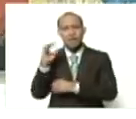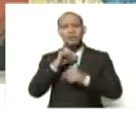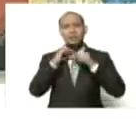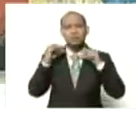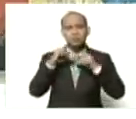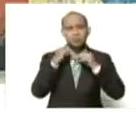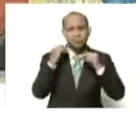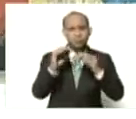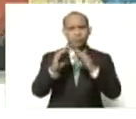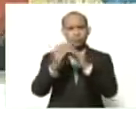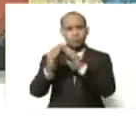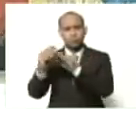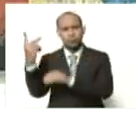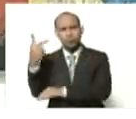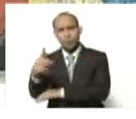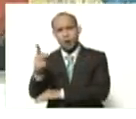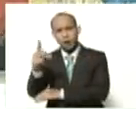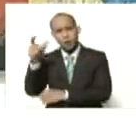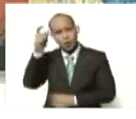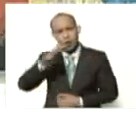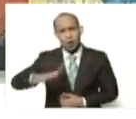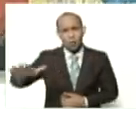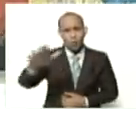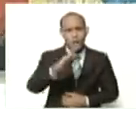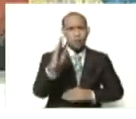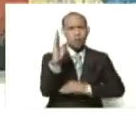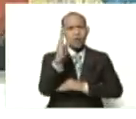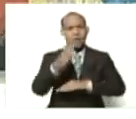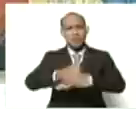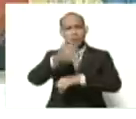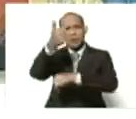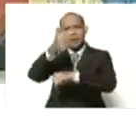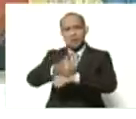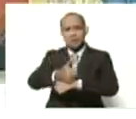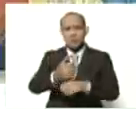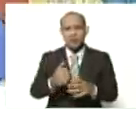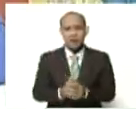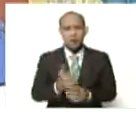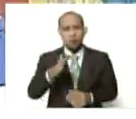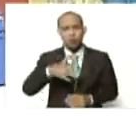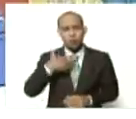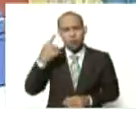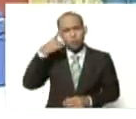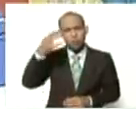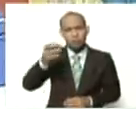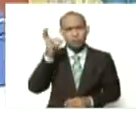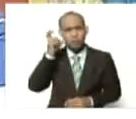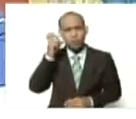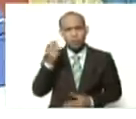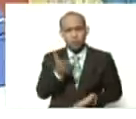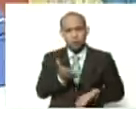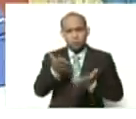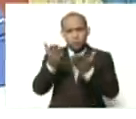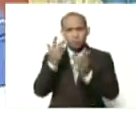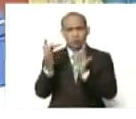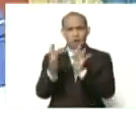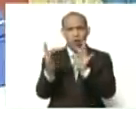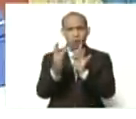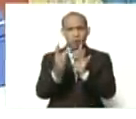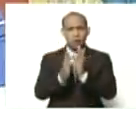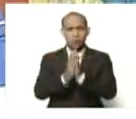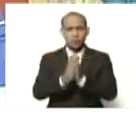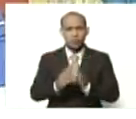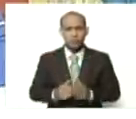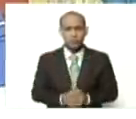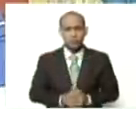con los curas de pueblo, con las iglesias principales. Creo que ahora sí me está escuchando. Adelante, ministra Carmen